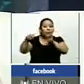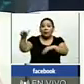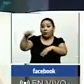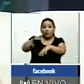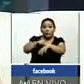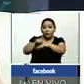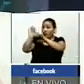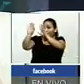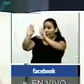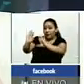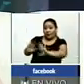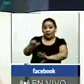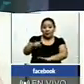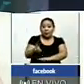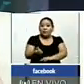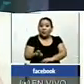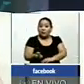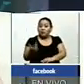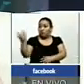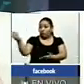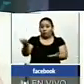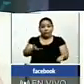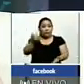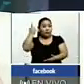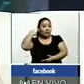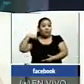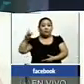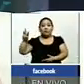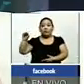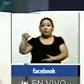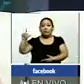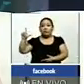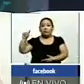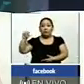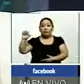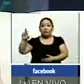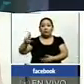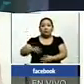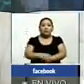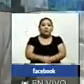que se esperan para las próximas horas. Walter, bienvenido a Noticiero Hechos.